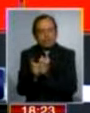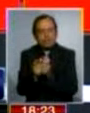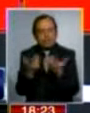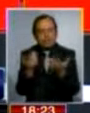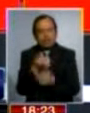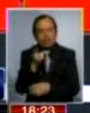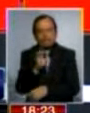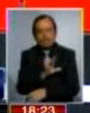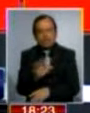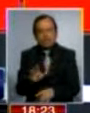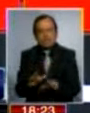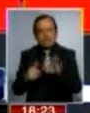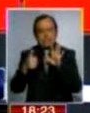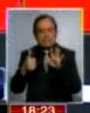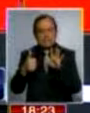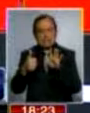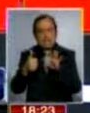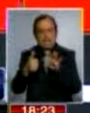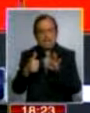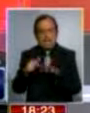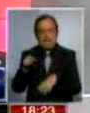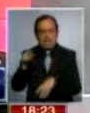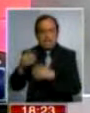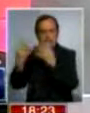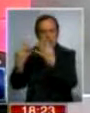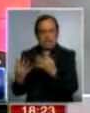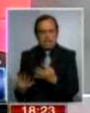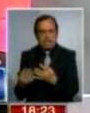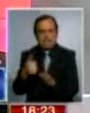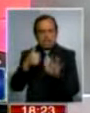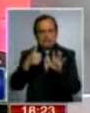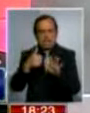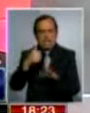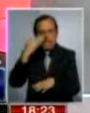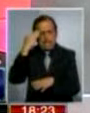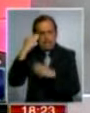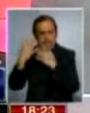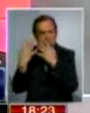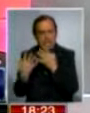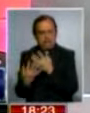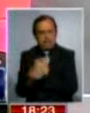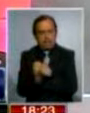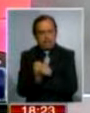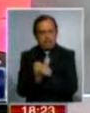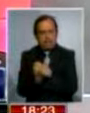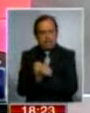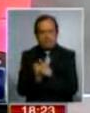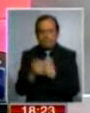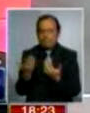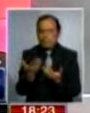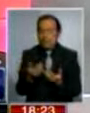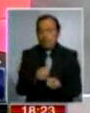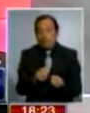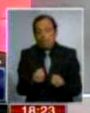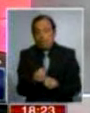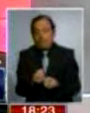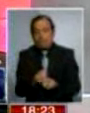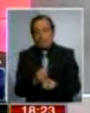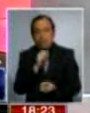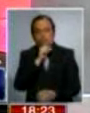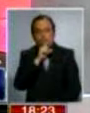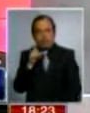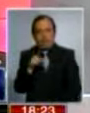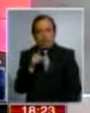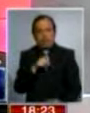existieran solamente 6 gendarmes para este penal? Evidentemente, o sea, pero ahí estamos hablando de cuál es el personal disponible de Gendarmería